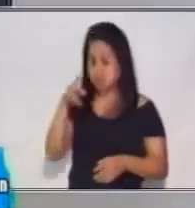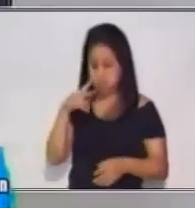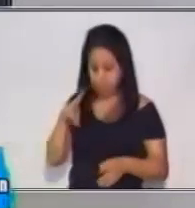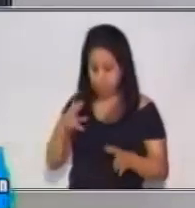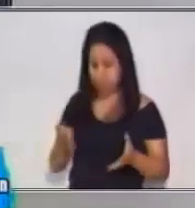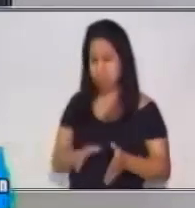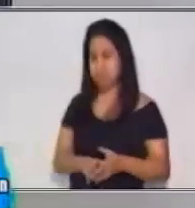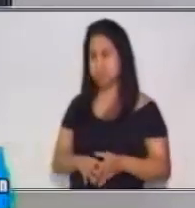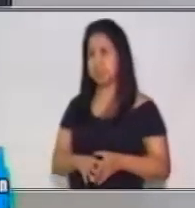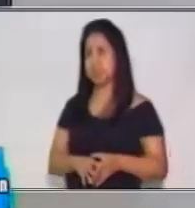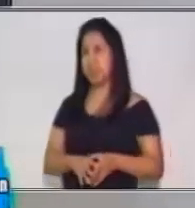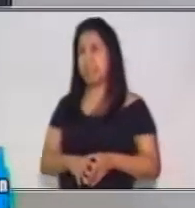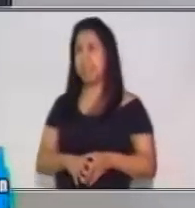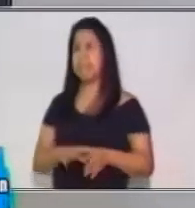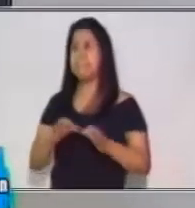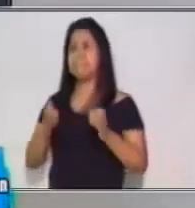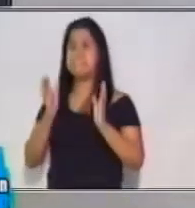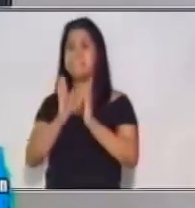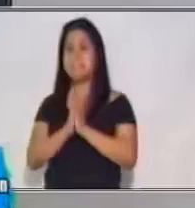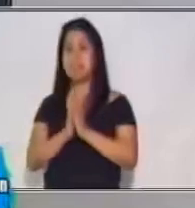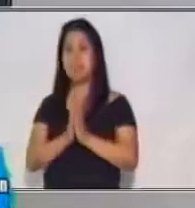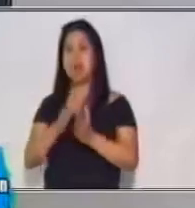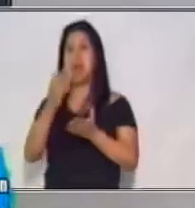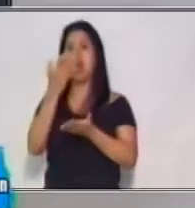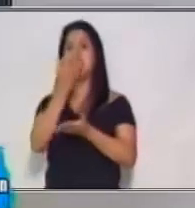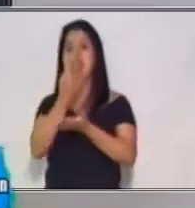momento. Entonces dibuja, por favor,